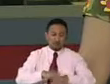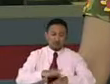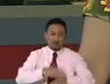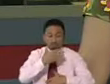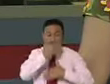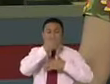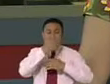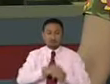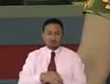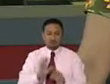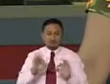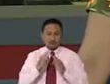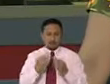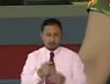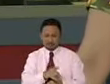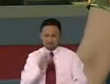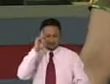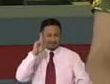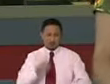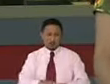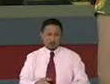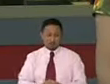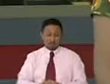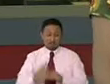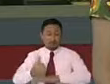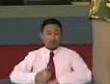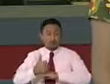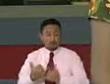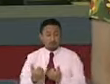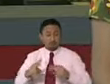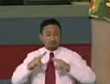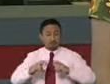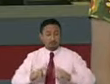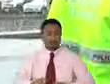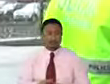está conforme con esa versión. Las autoridades investigan el caso.